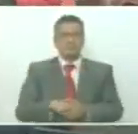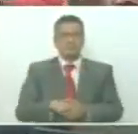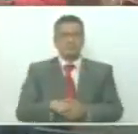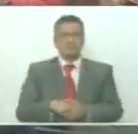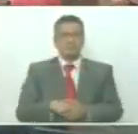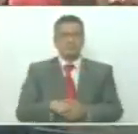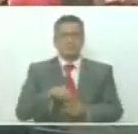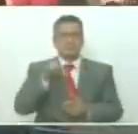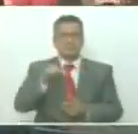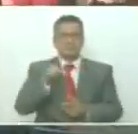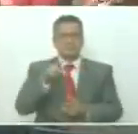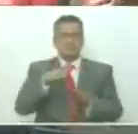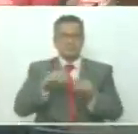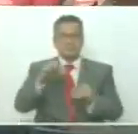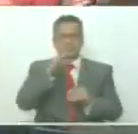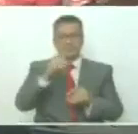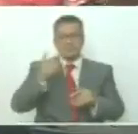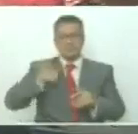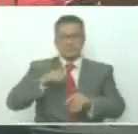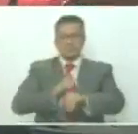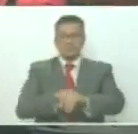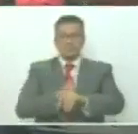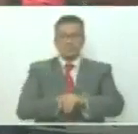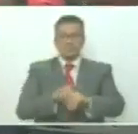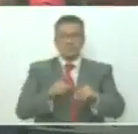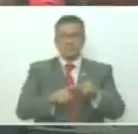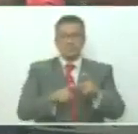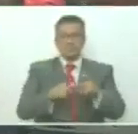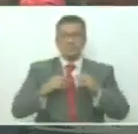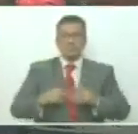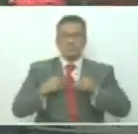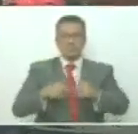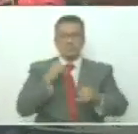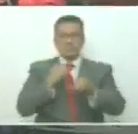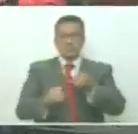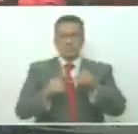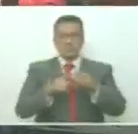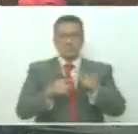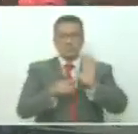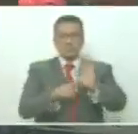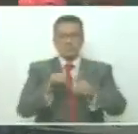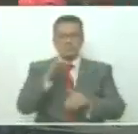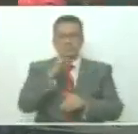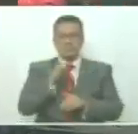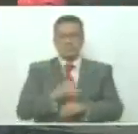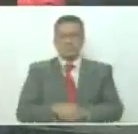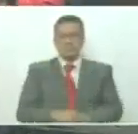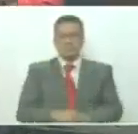Esta es la información que tenemos hasta el momento y de esta manera finalizamos esta transmisión.